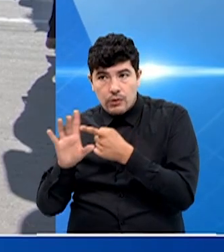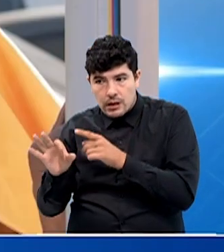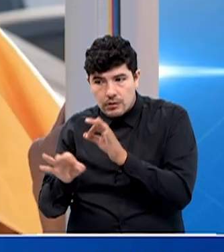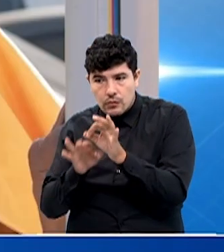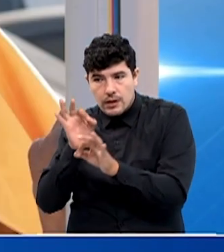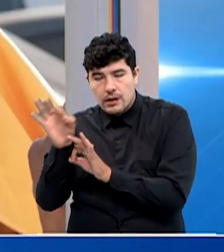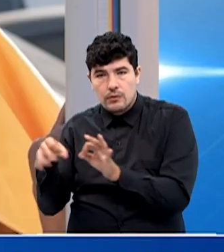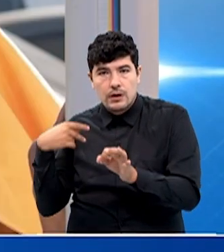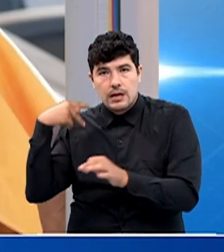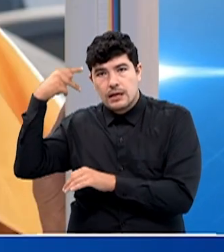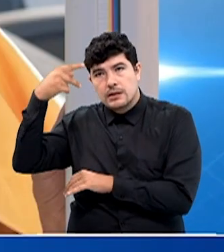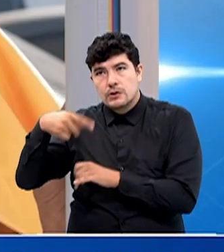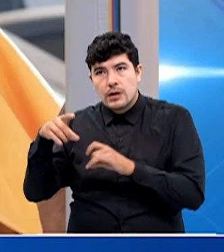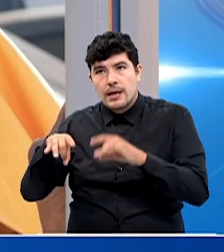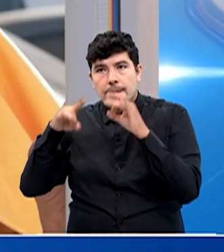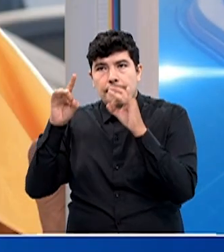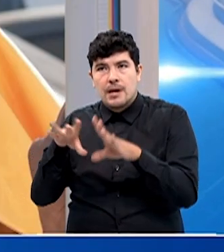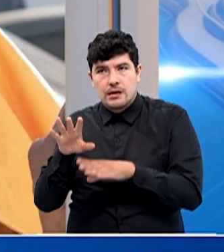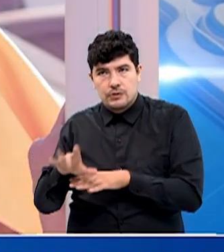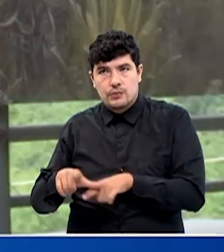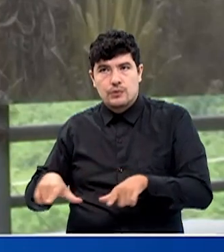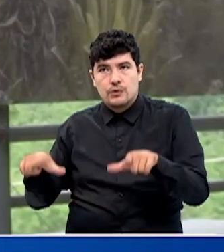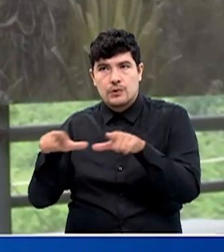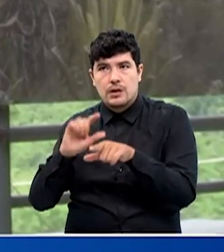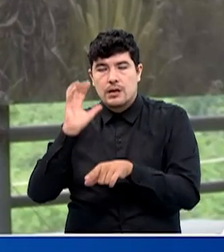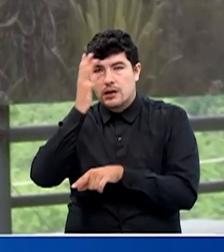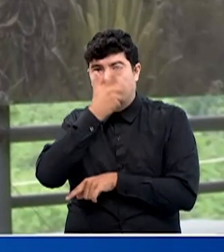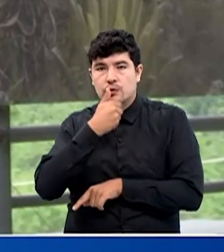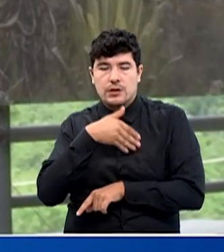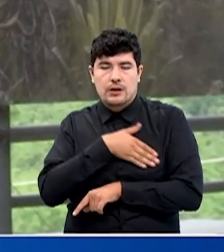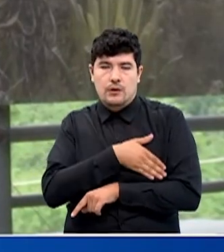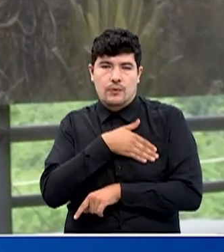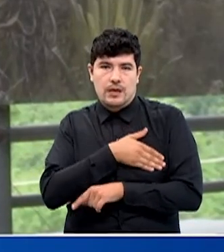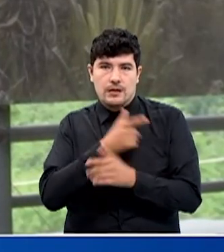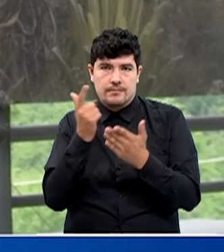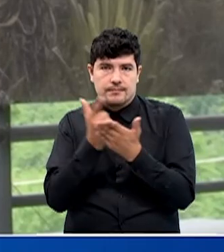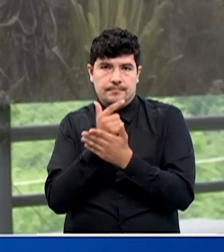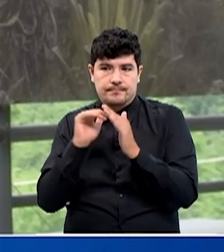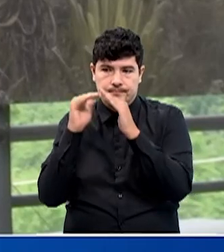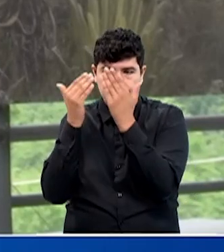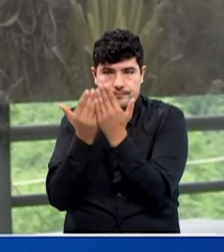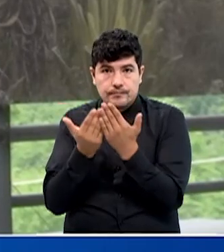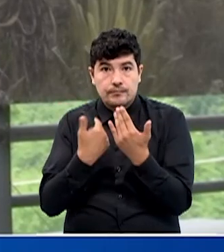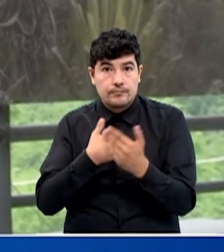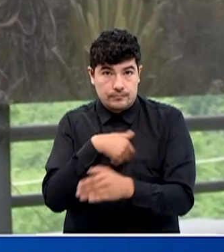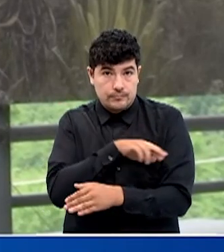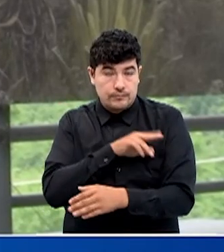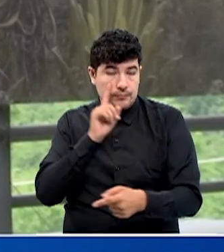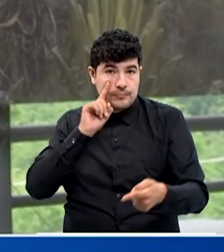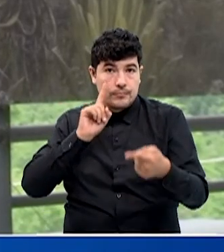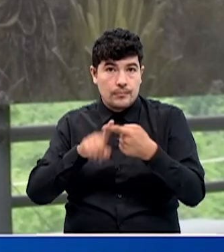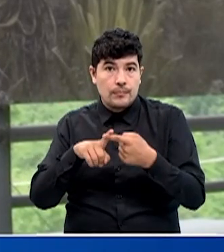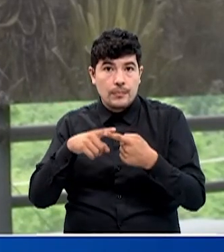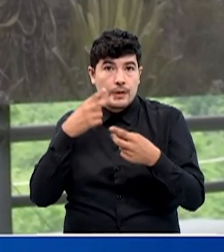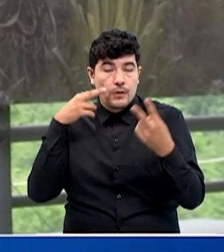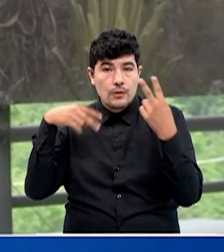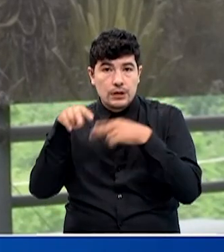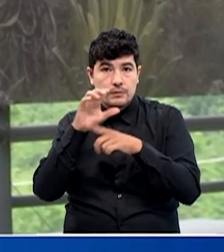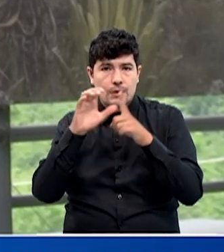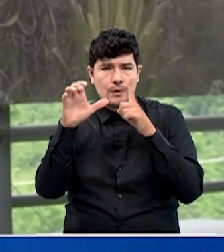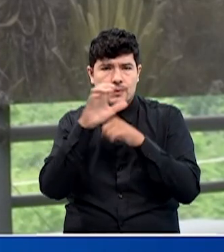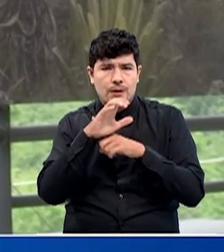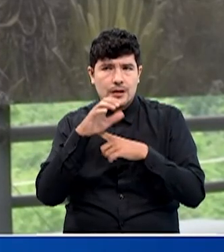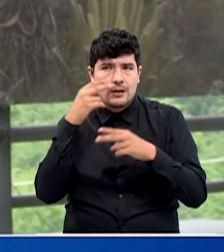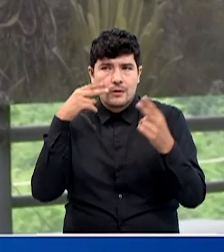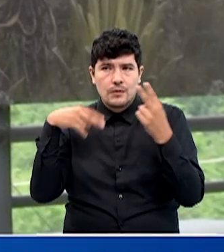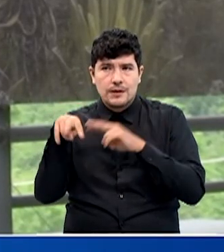difundir la historia y la magia de esta icónica novela. Nosotros le estamos apostando al turismo cultural, al turismo de alto nivel. Es un